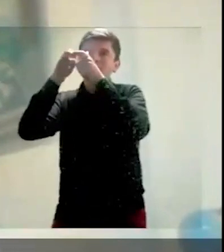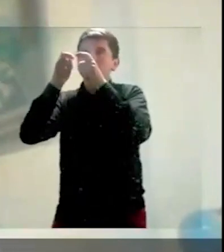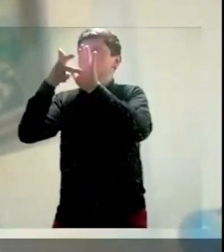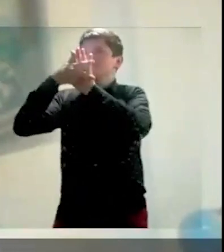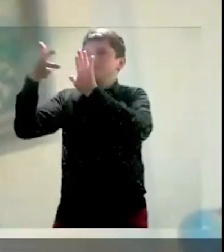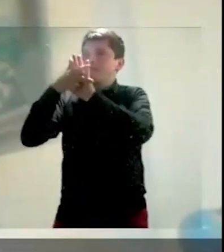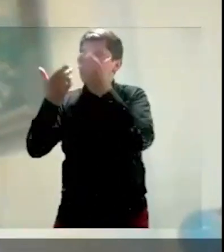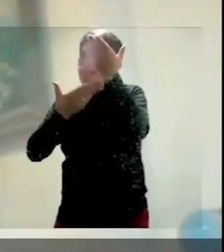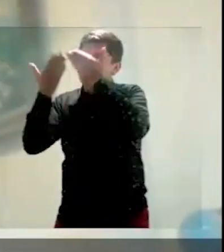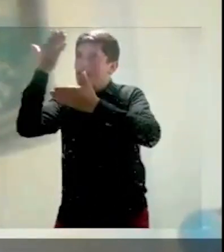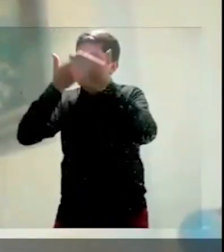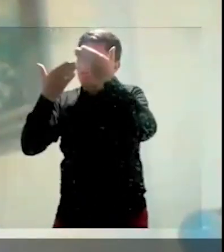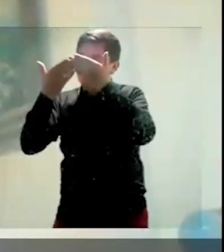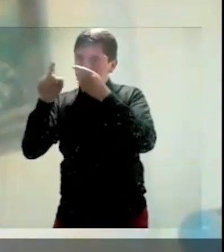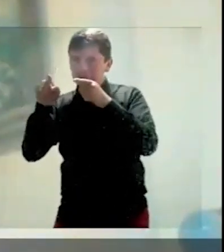corresponde a un consenso,